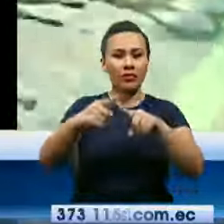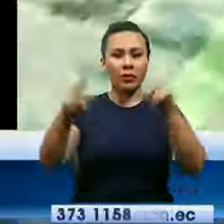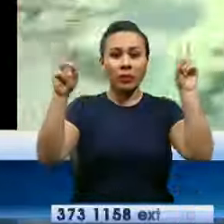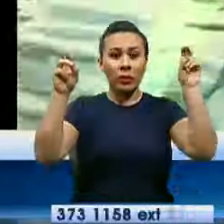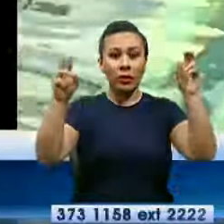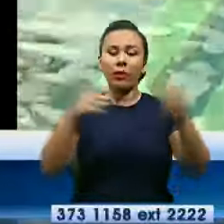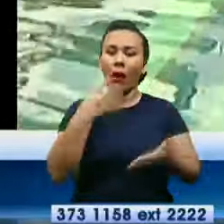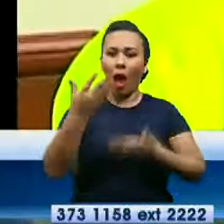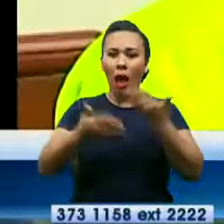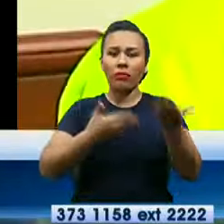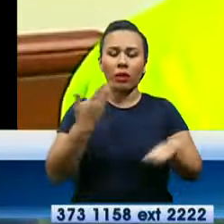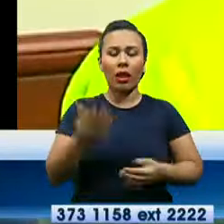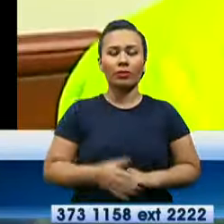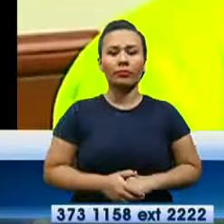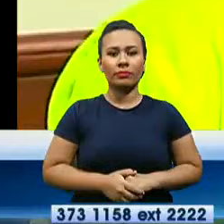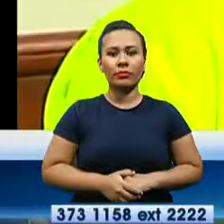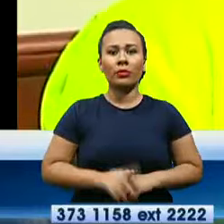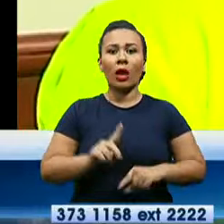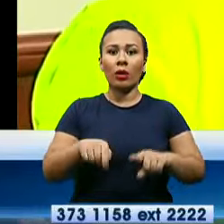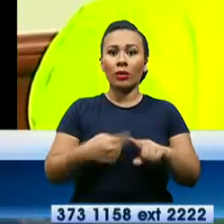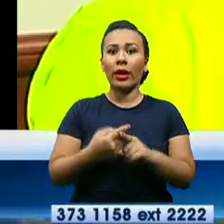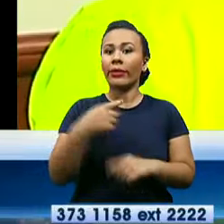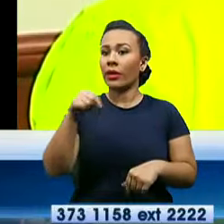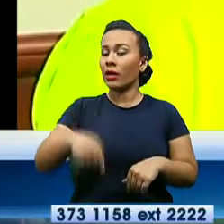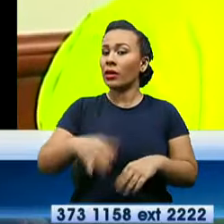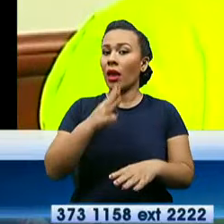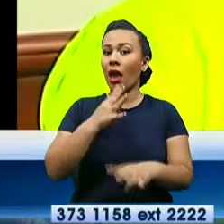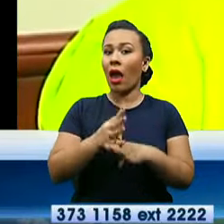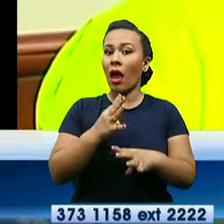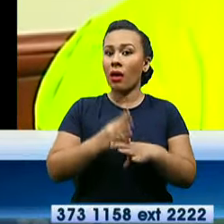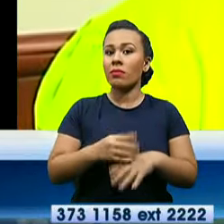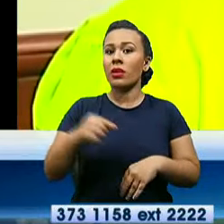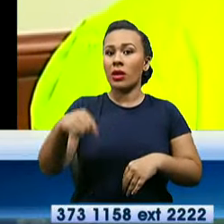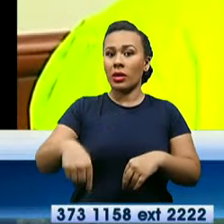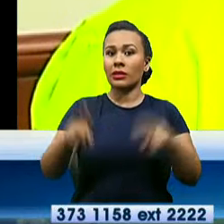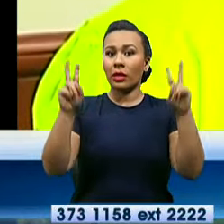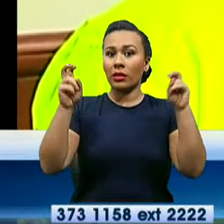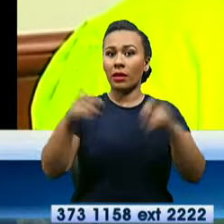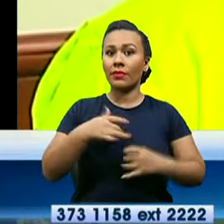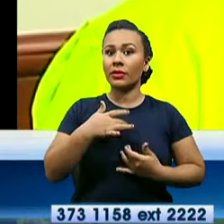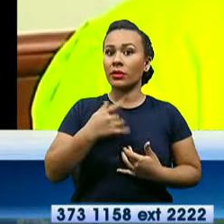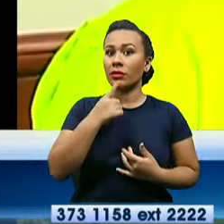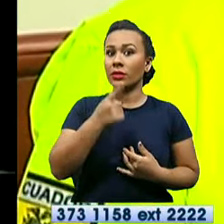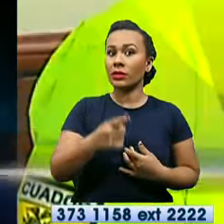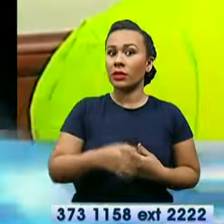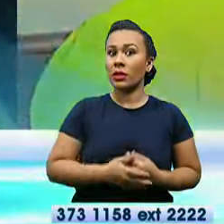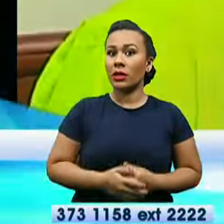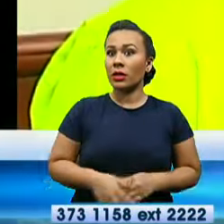de comunicación. Con esta fachada, esta organización...